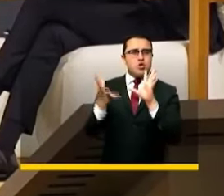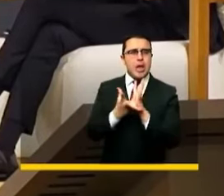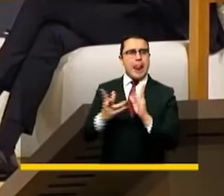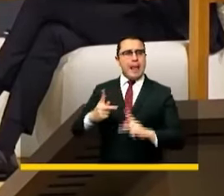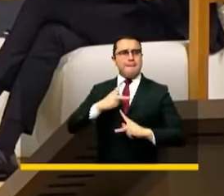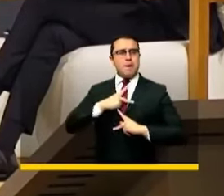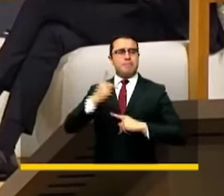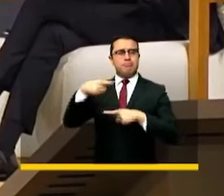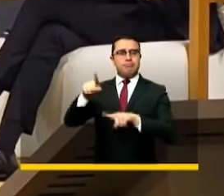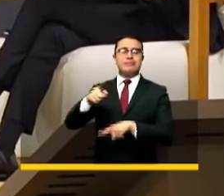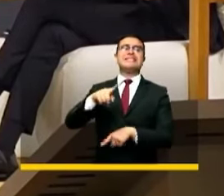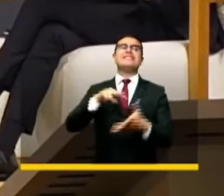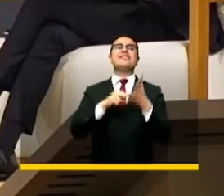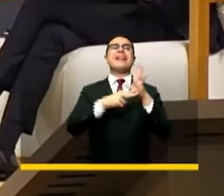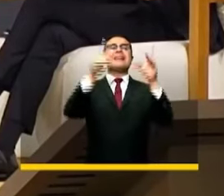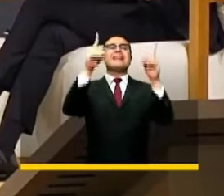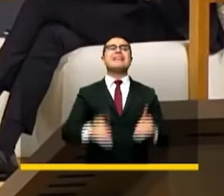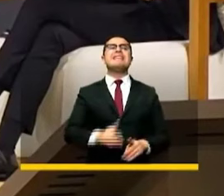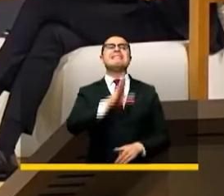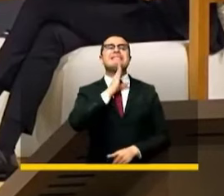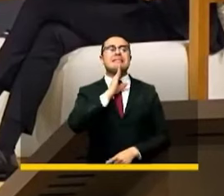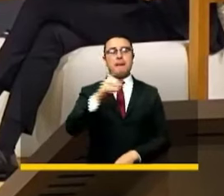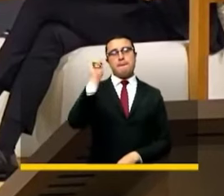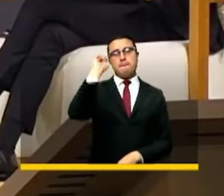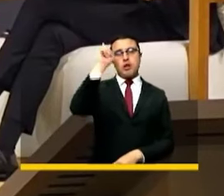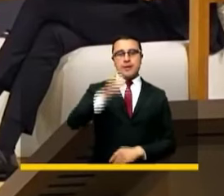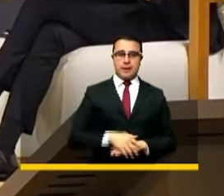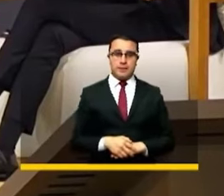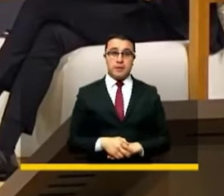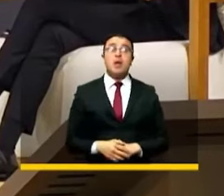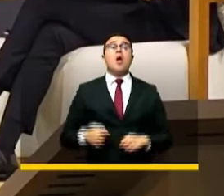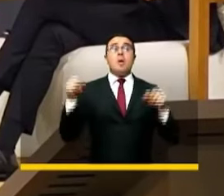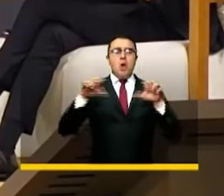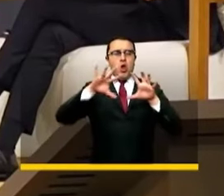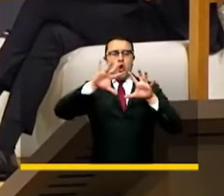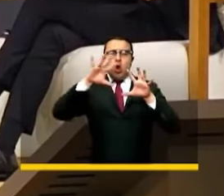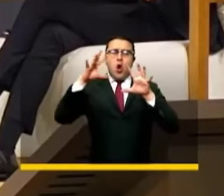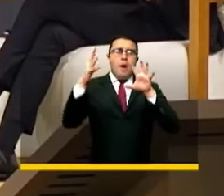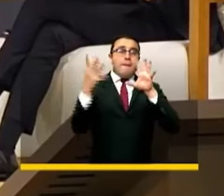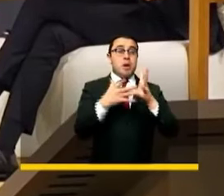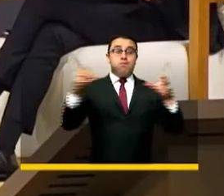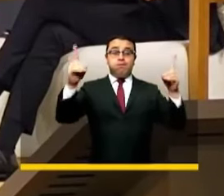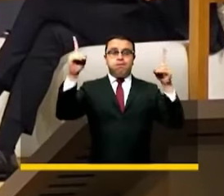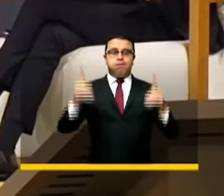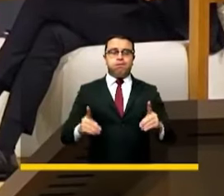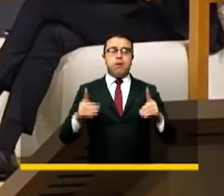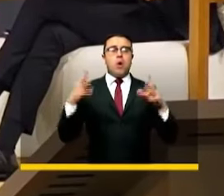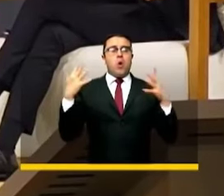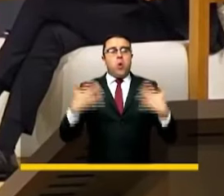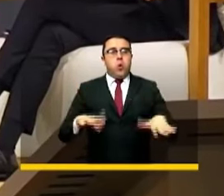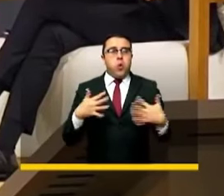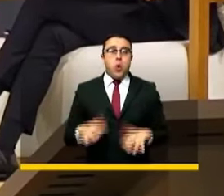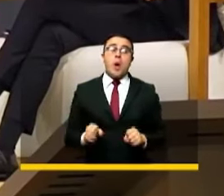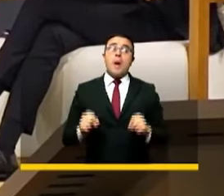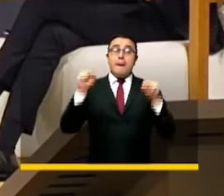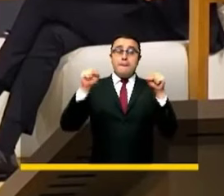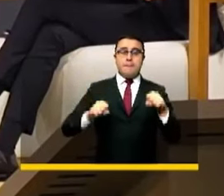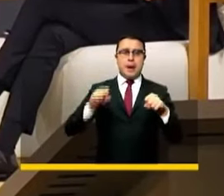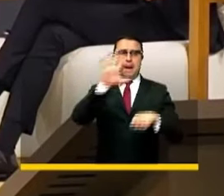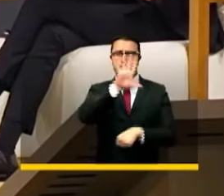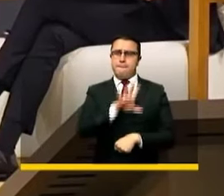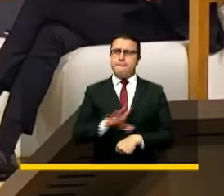una decisión política. Si lo logramos a escala universal, si ampliamos el poder de los